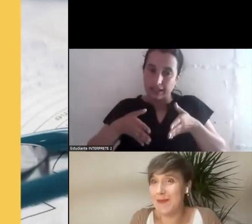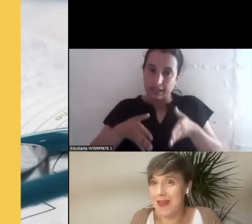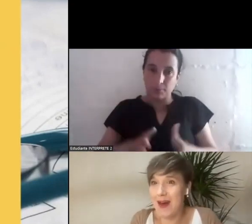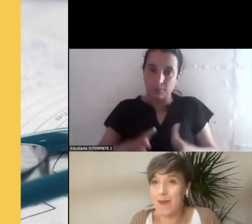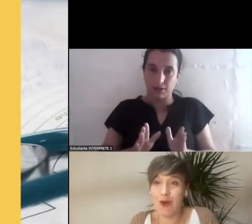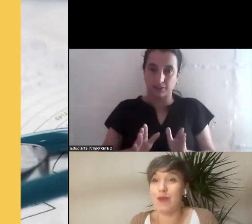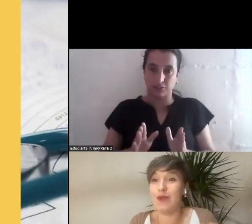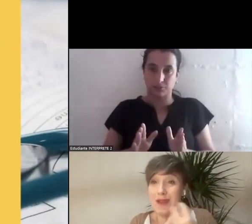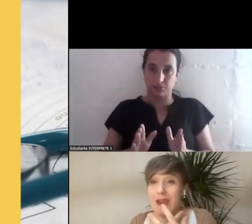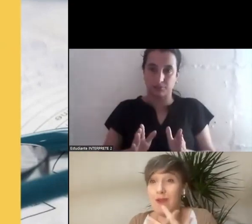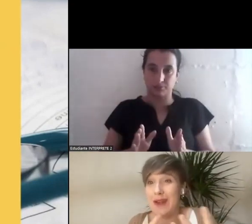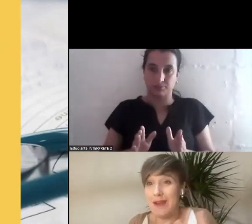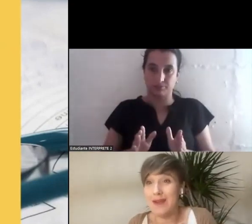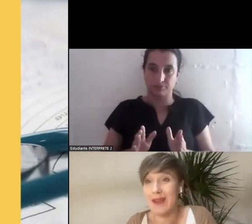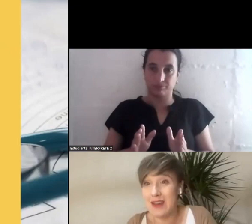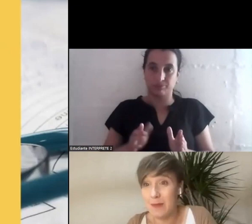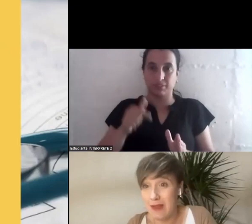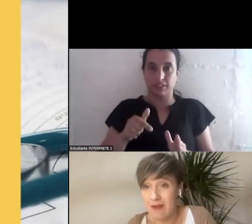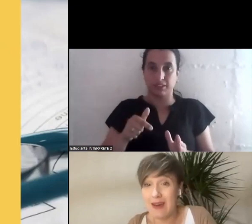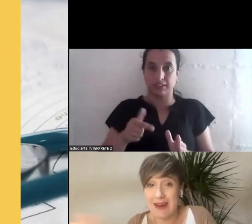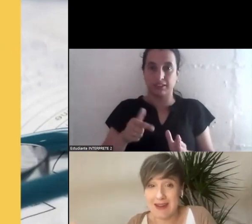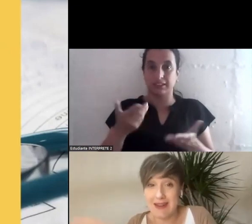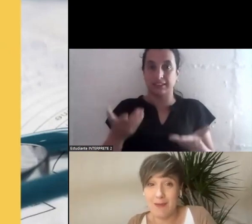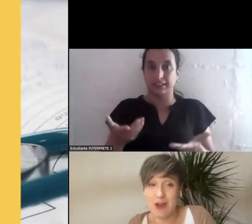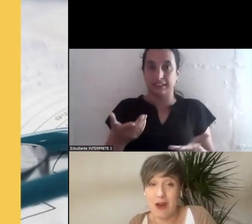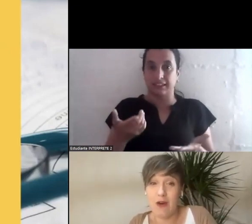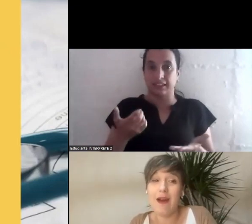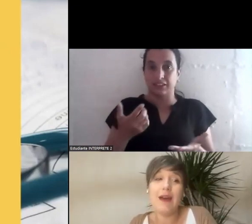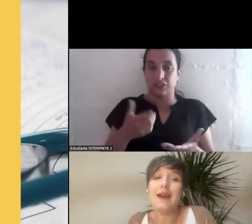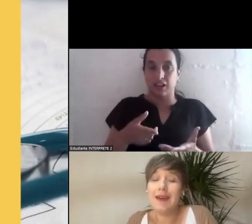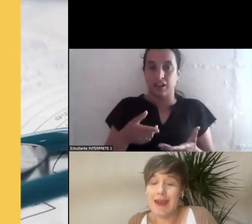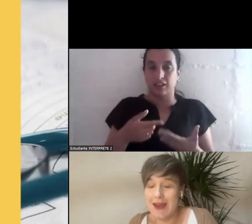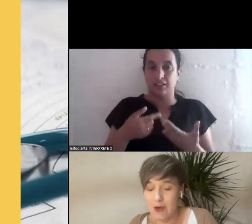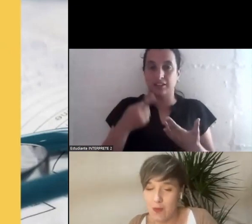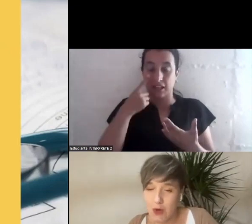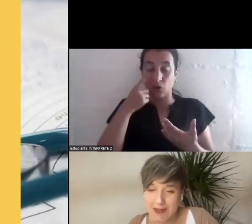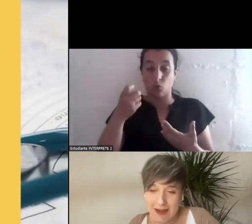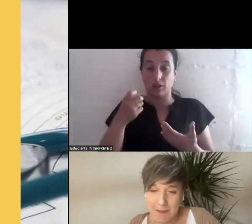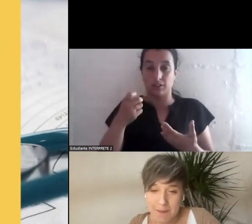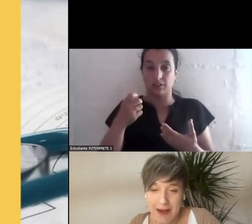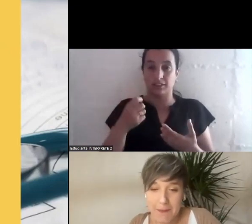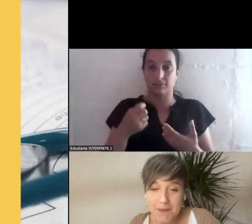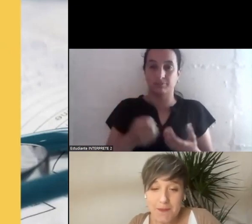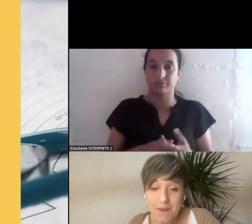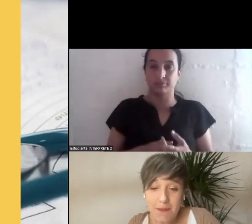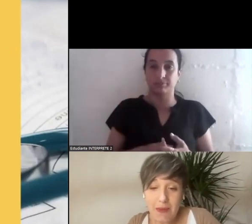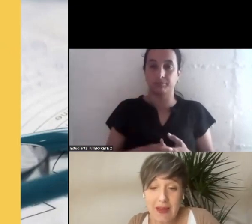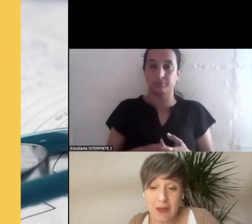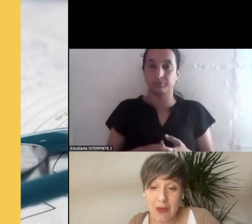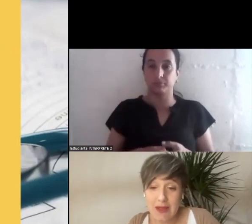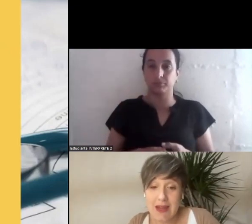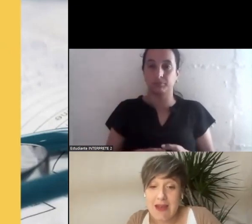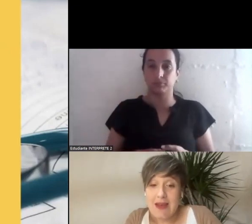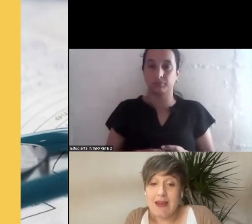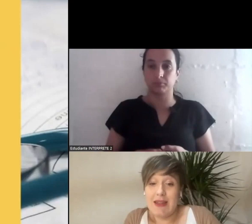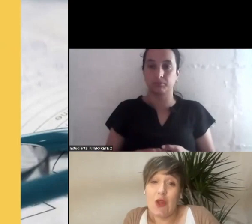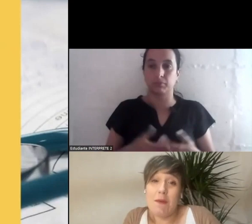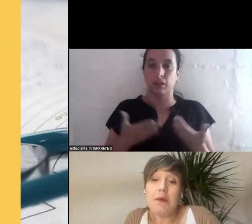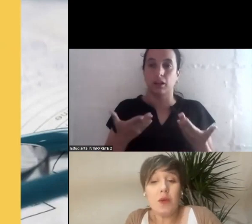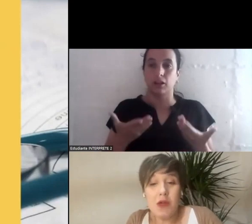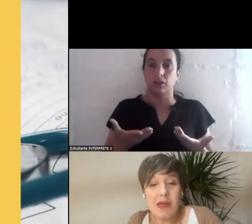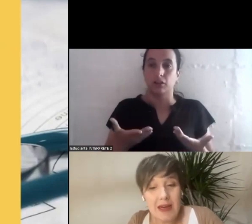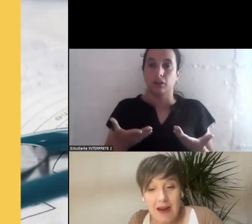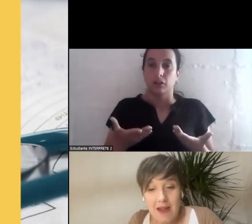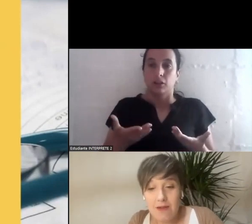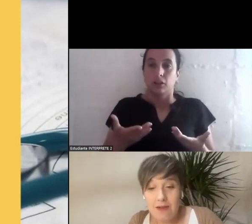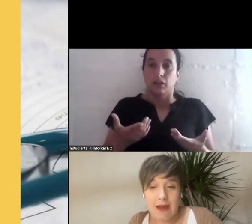tiene síndrome de Down. Bueno, pues sí, hay unas características específicas que las trataremos ahora que ya nos lo muestran, ¿vale? Entonces, se trata de un